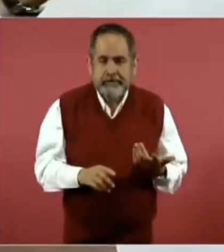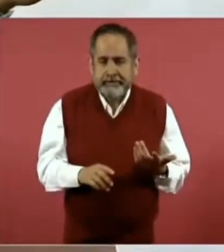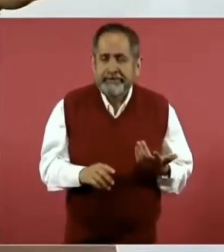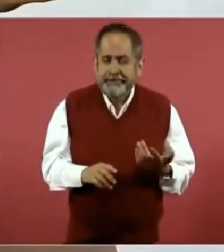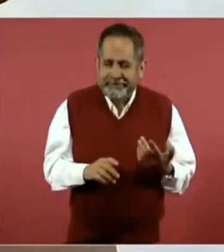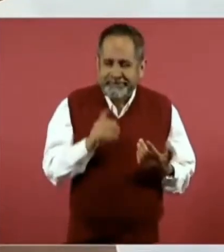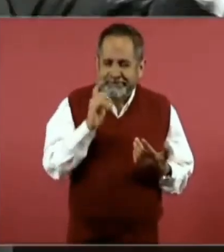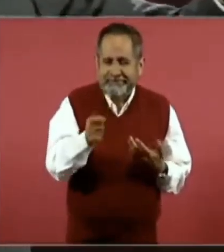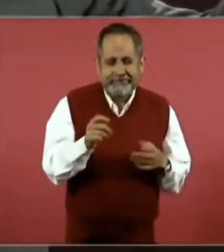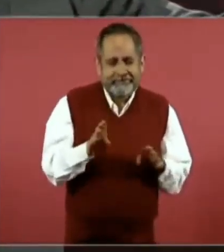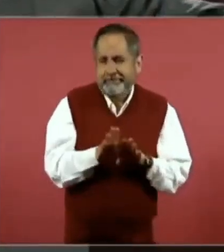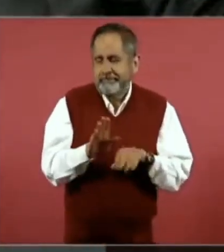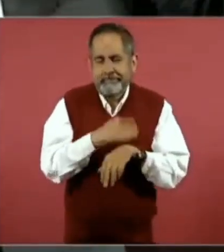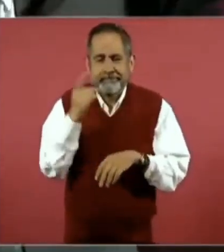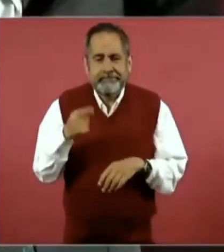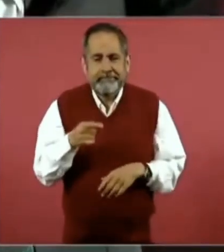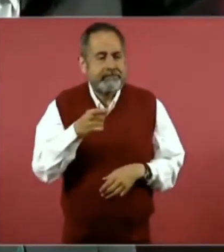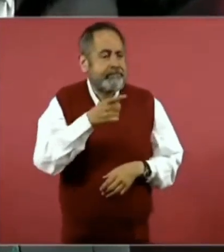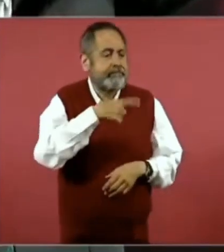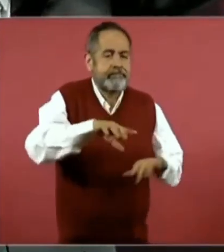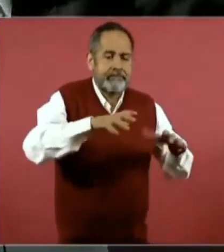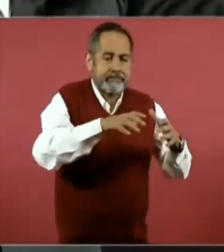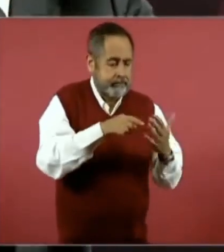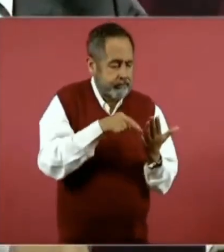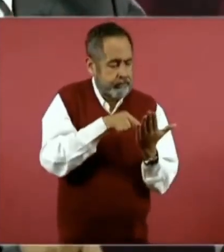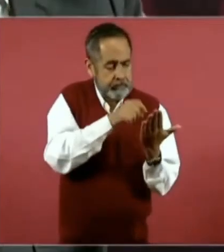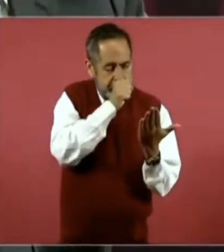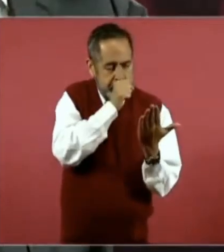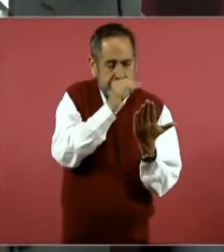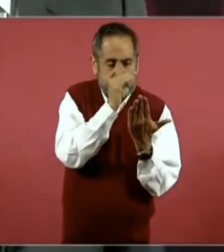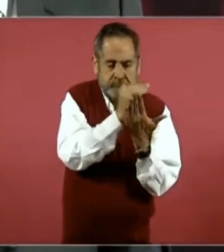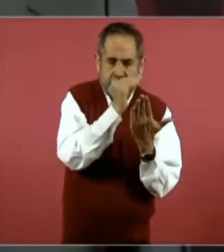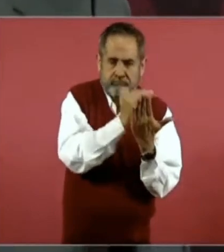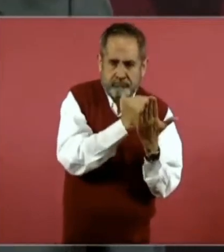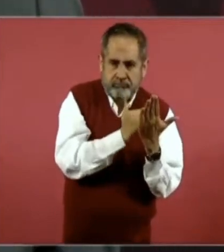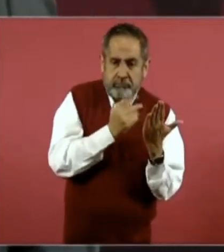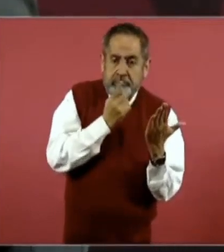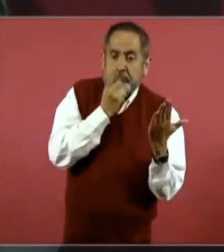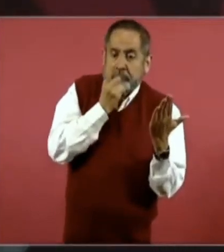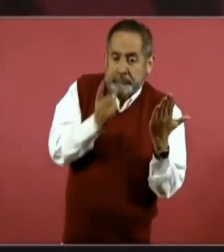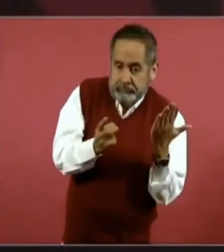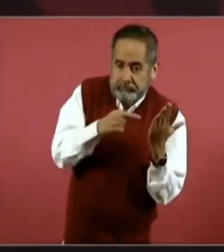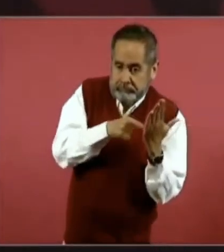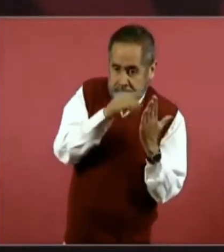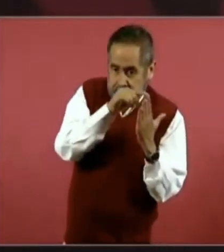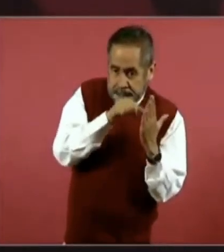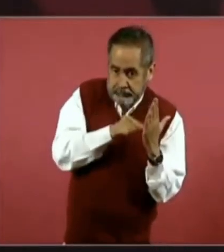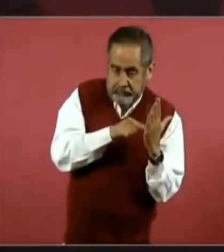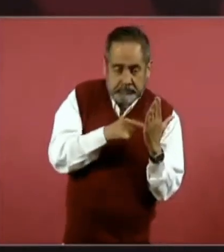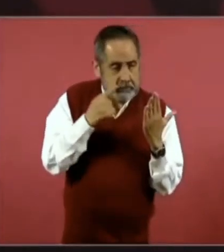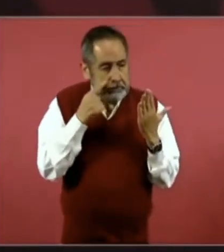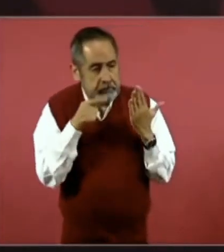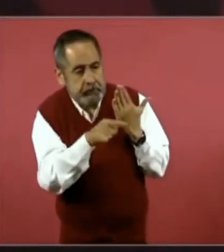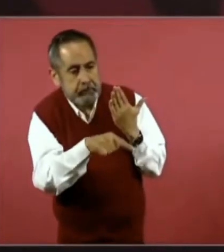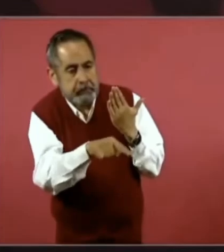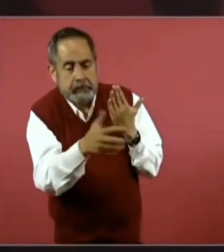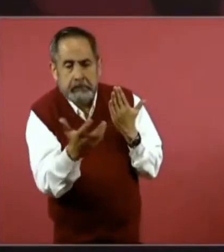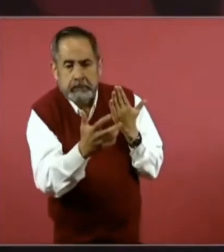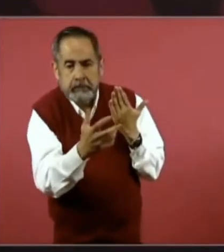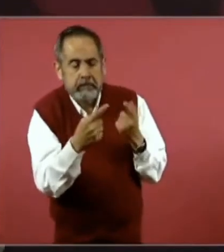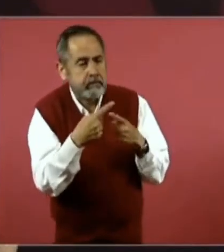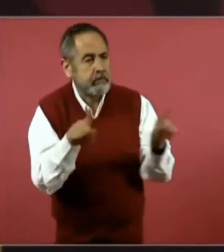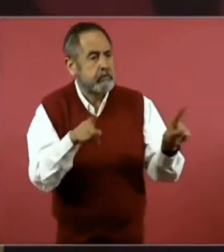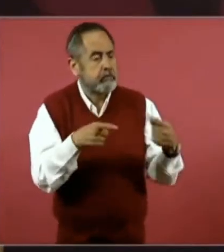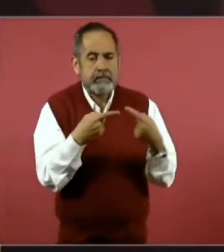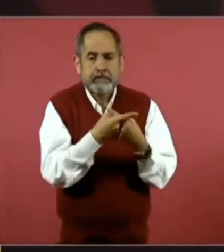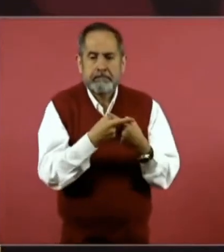diferencia entre lo que dice la Declaración de Principios y lo que llevan